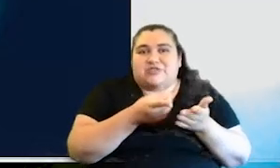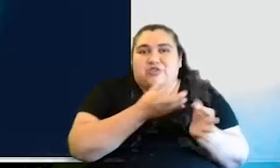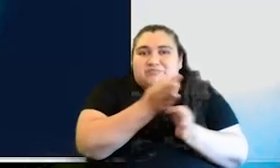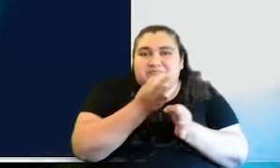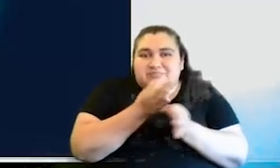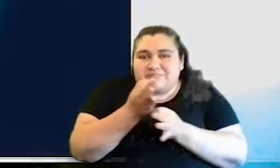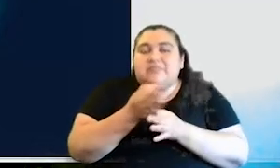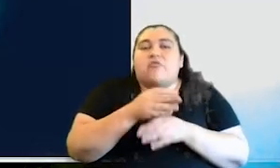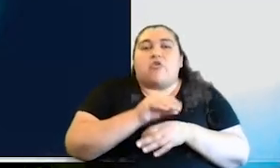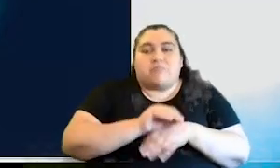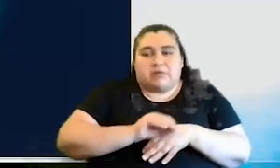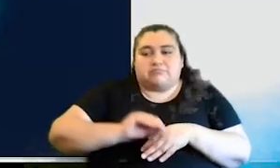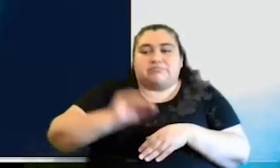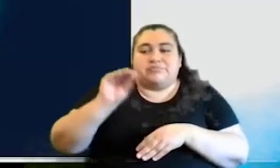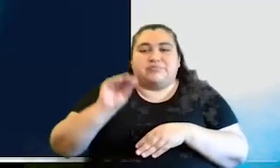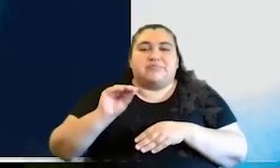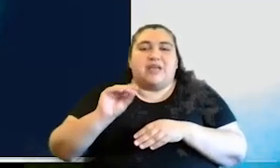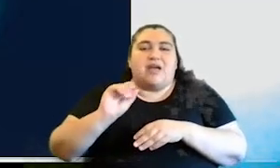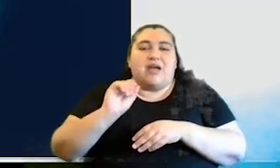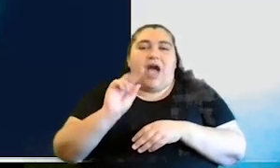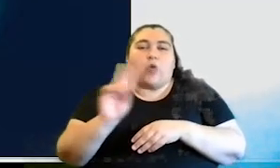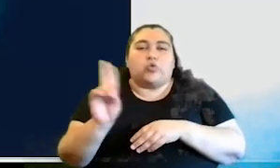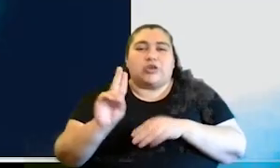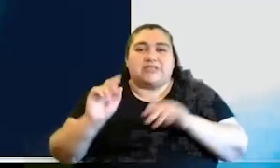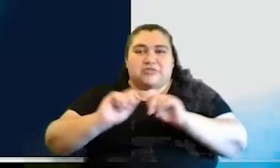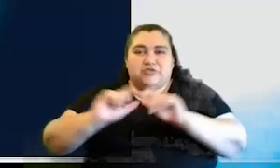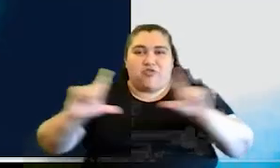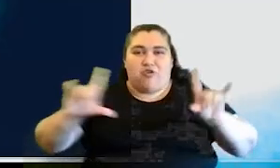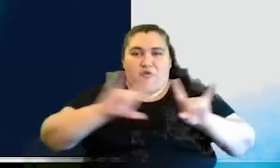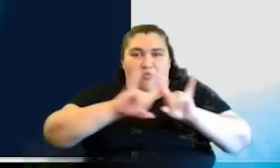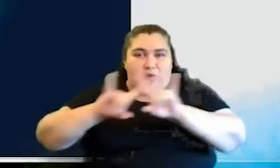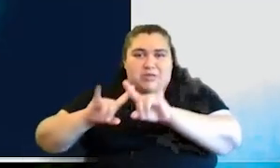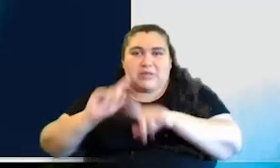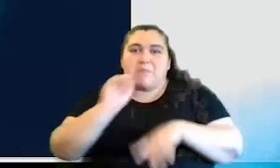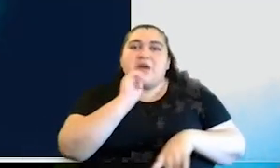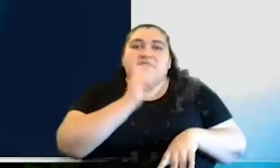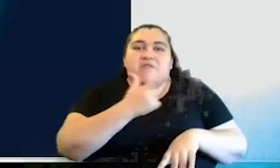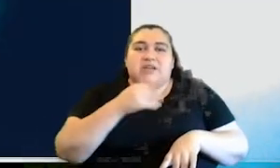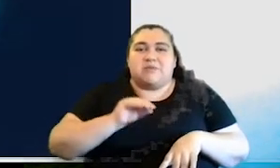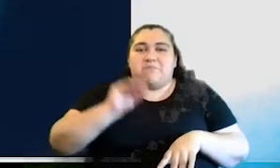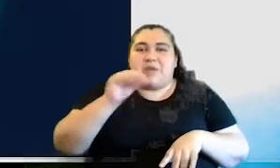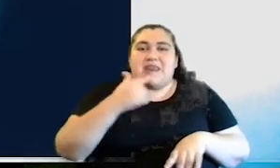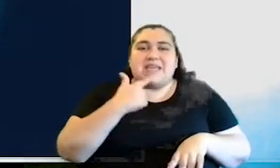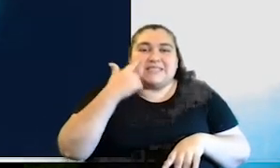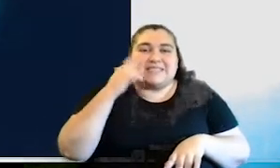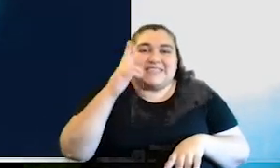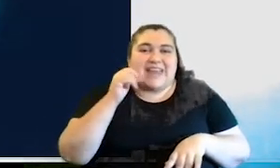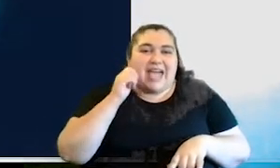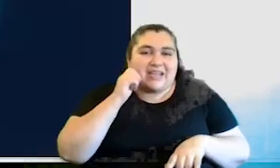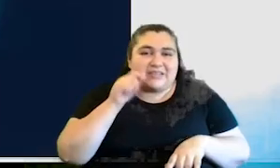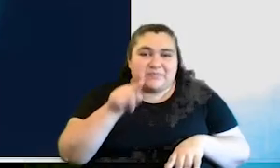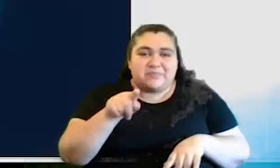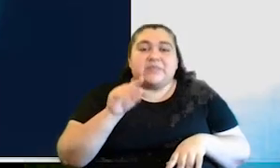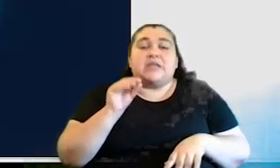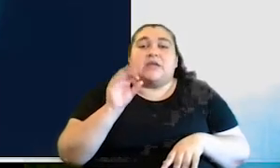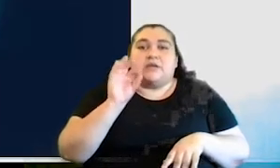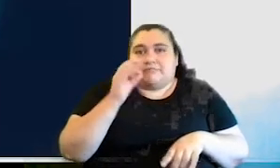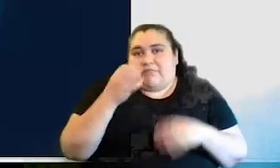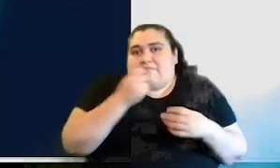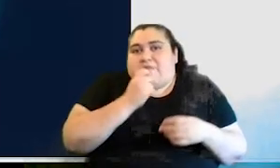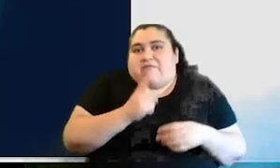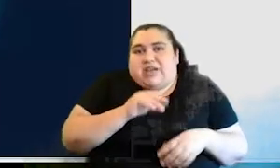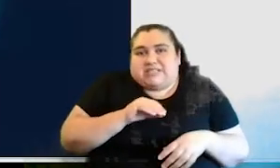liquidaciones electrónicas que van a ser mucho más sencillas para la carga en CIRADIG. El sistema ya las va a ir reconociendo. Y esto tiene